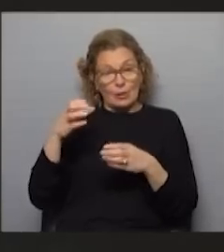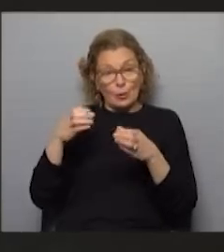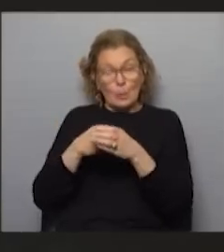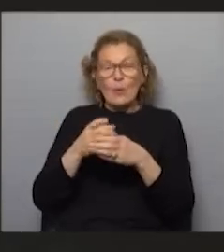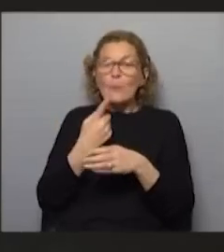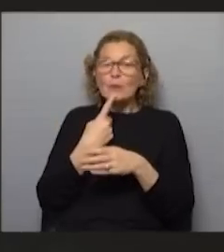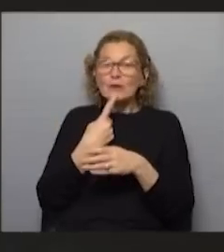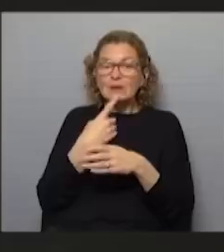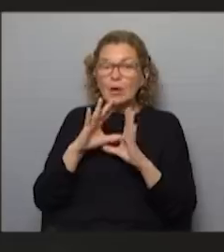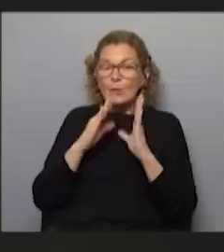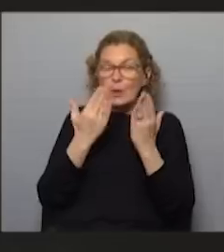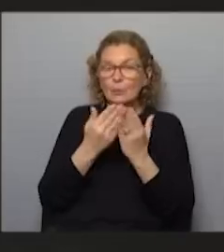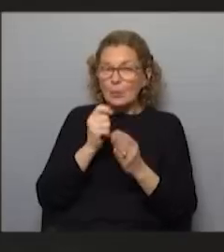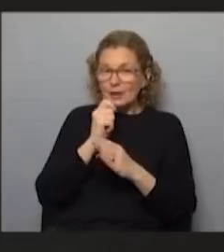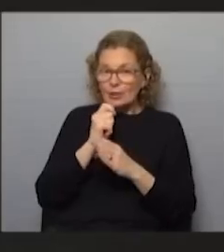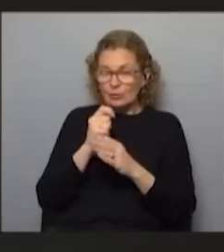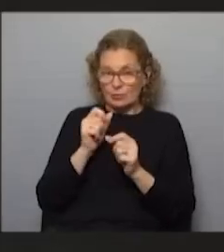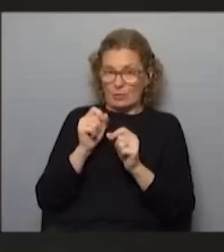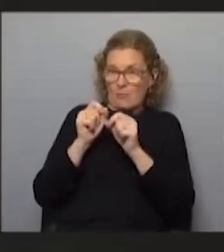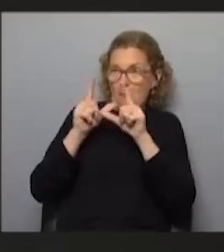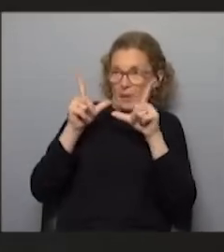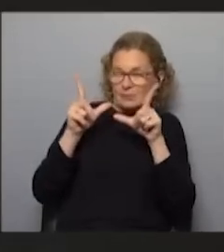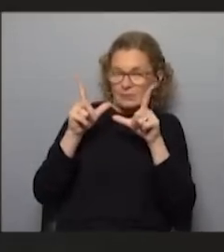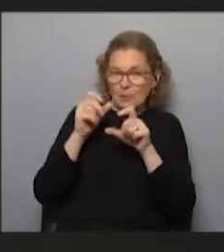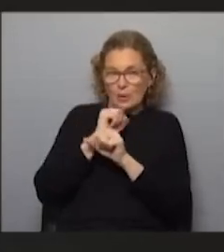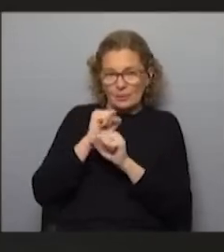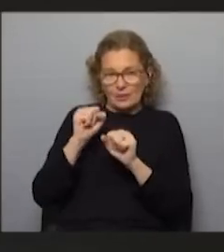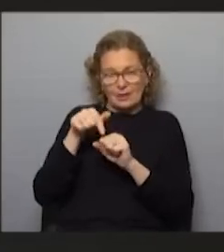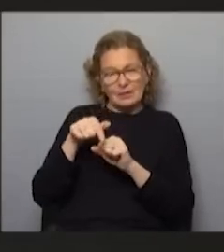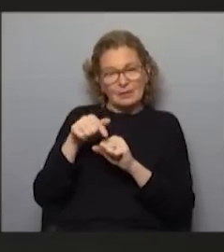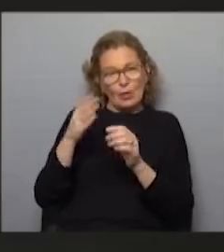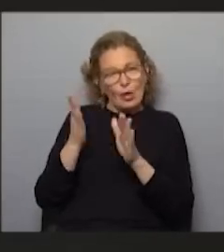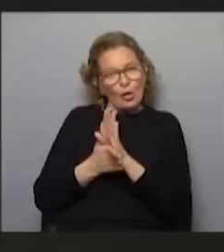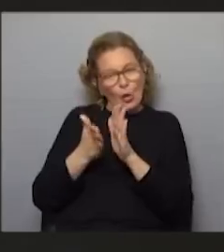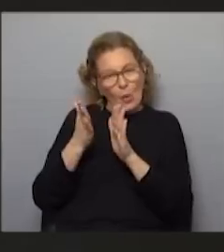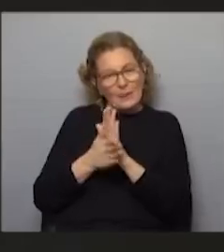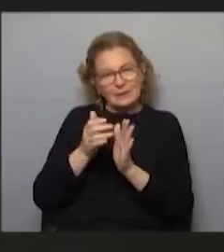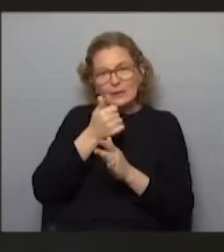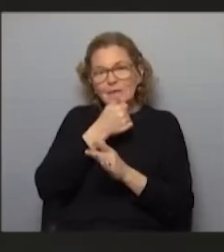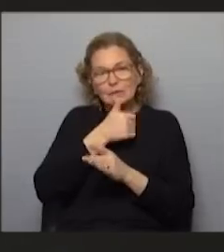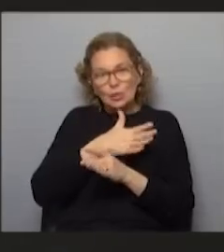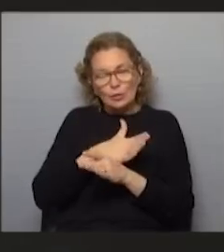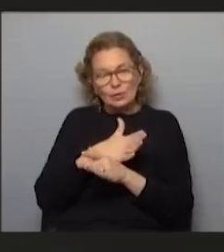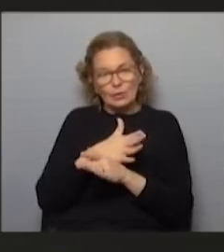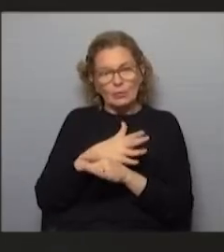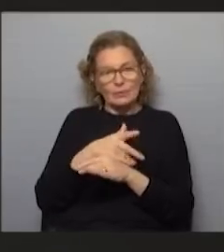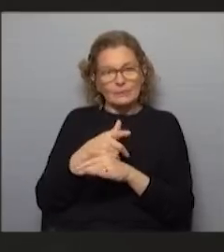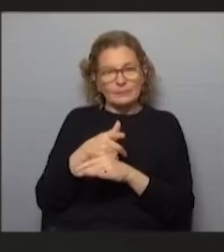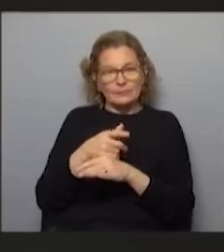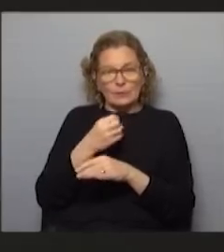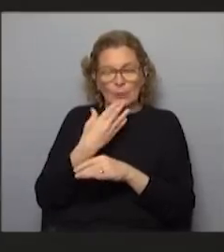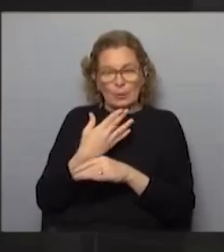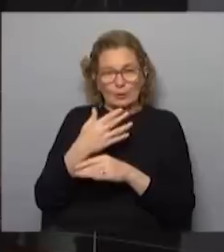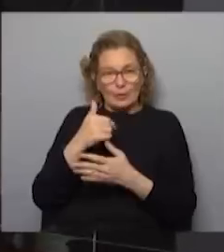por ejemplo o el mundo periodístico no tendría que escandalizarse por la posibilidad de que este tipo de documentos históricos no este bueno